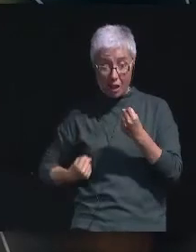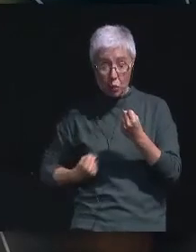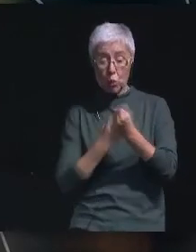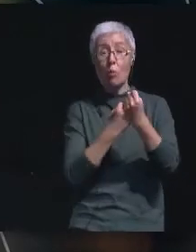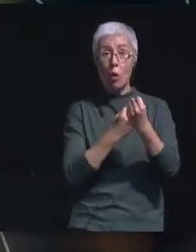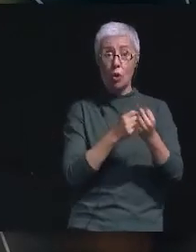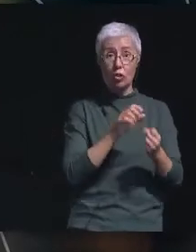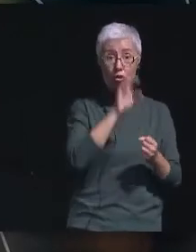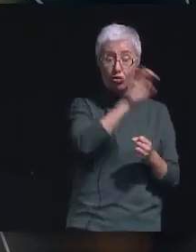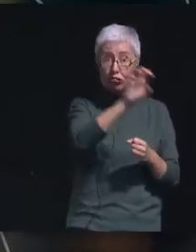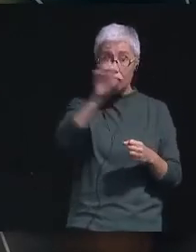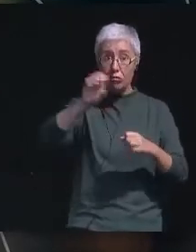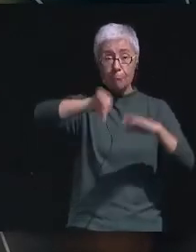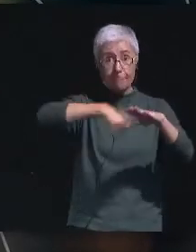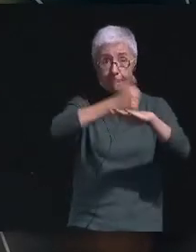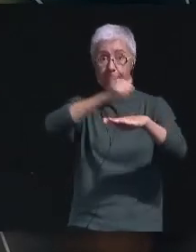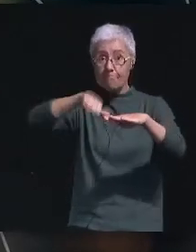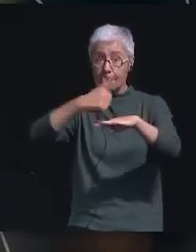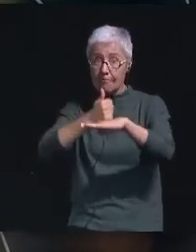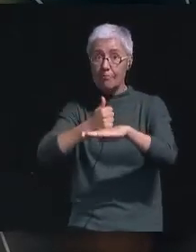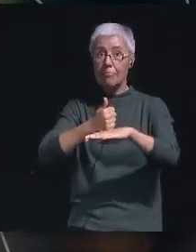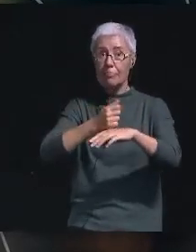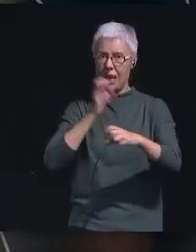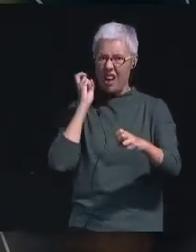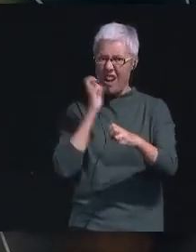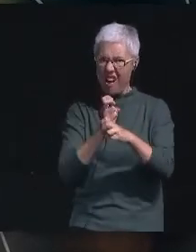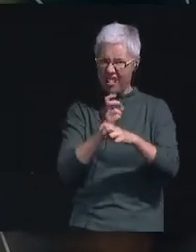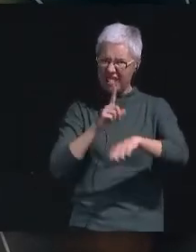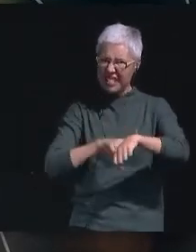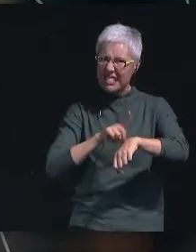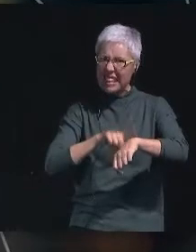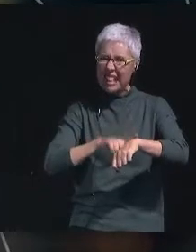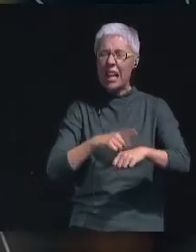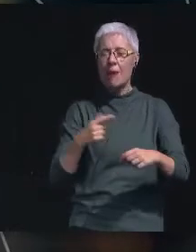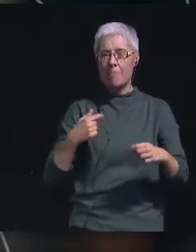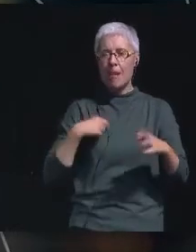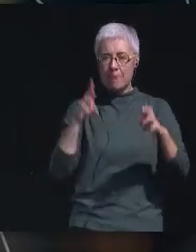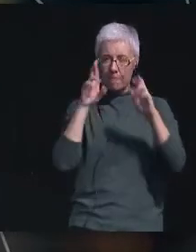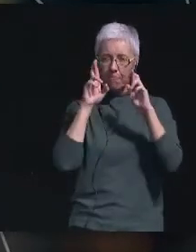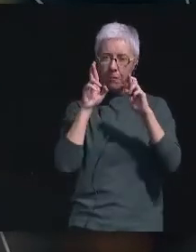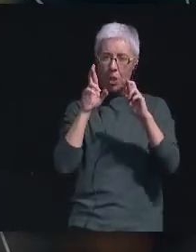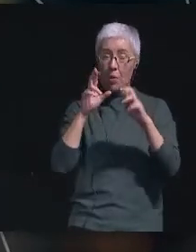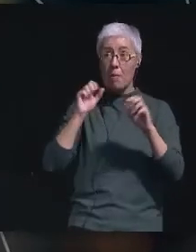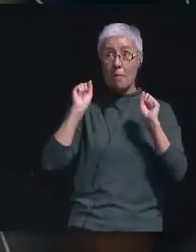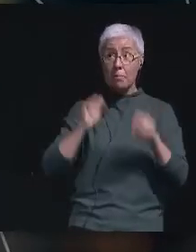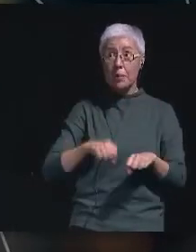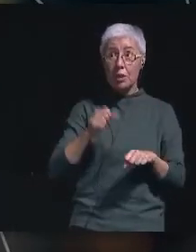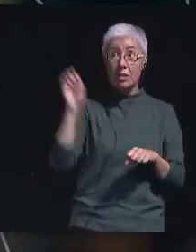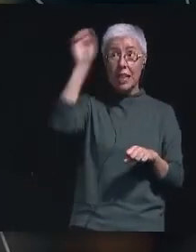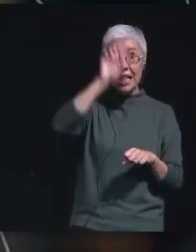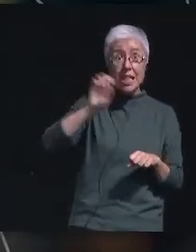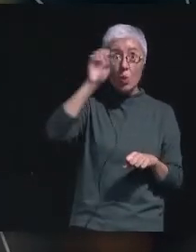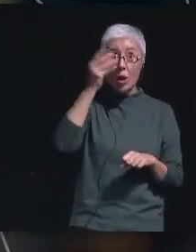porque algunos están pasando momentos difíciles, y os animamos a ser más activos que nunca, ya que vengan estos fondos de recuperación